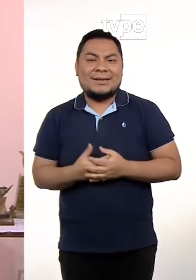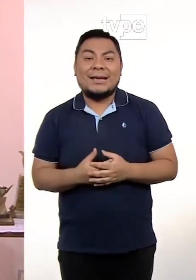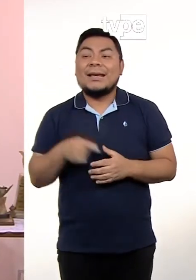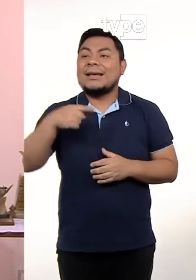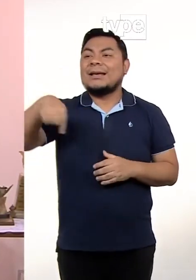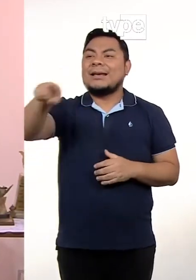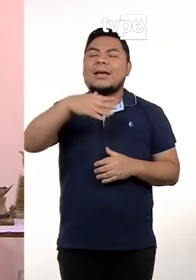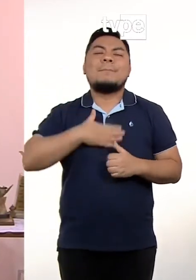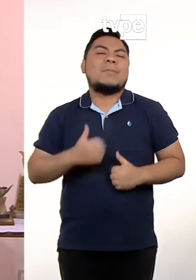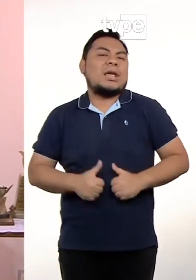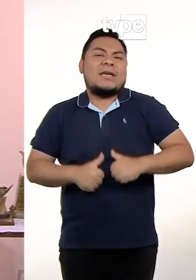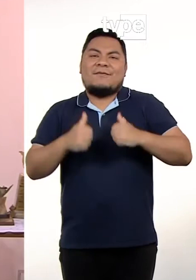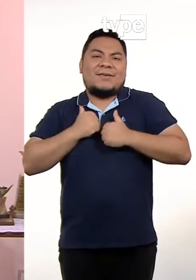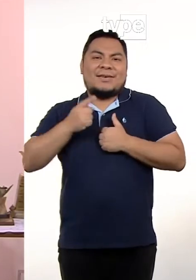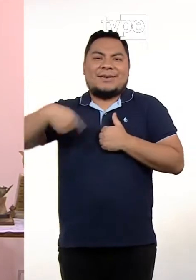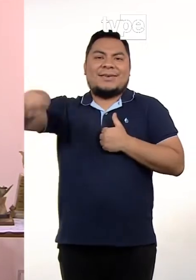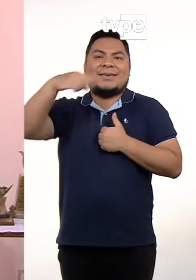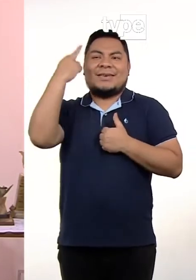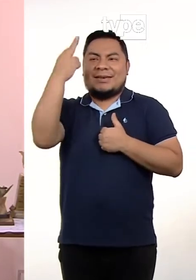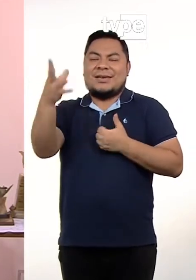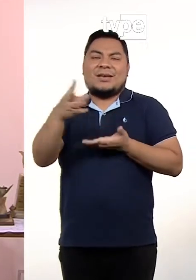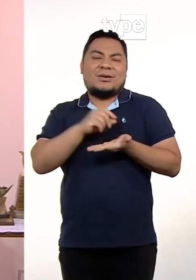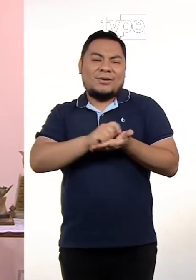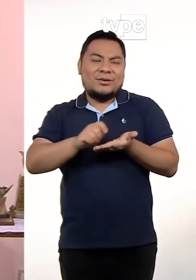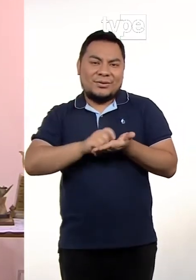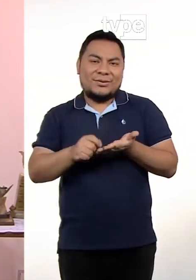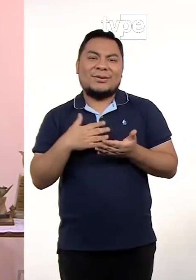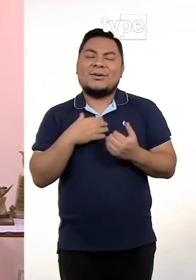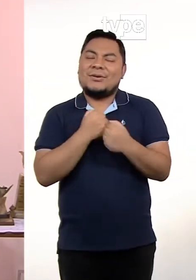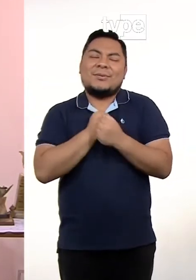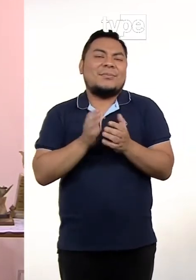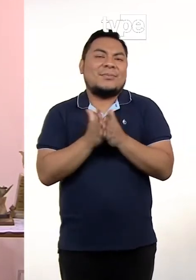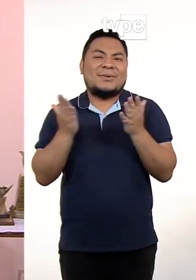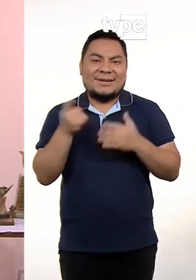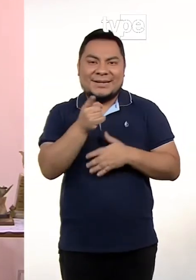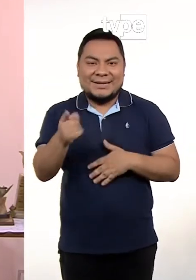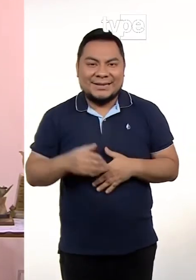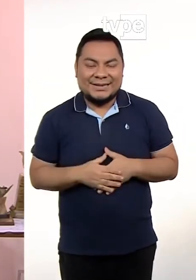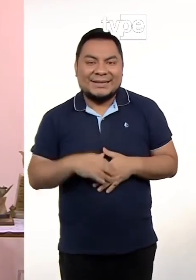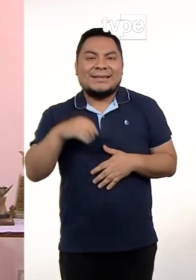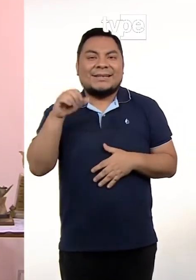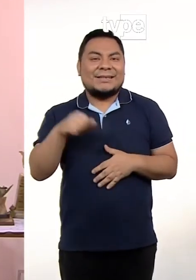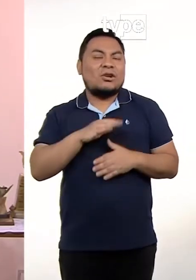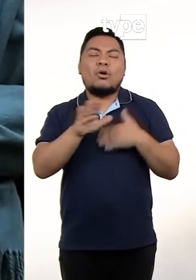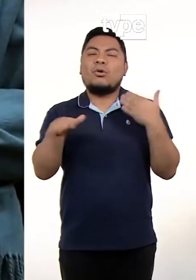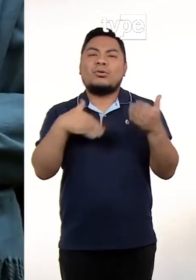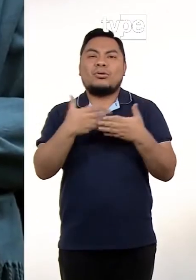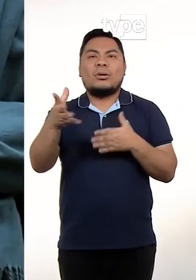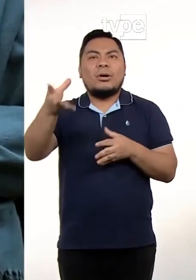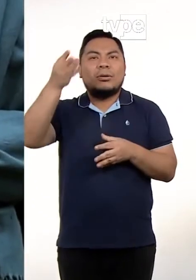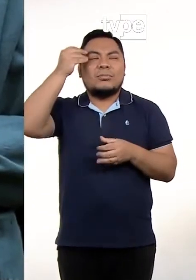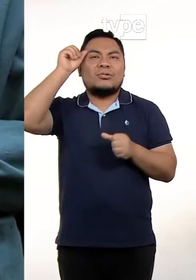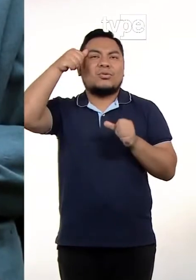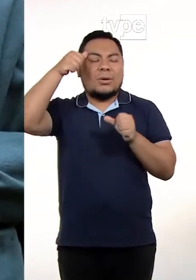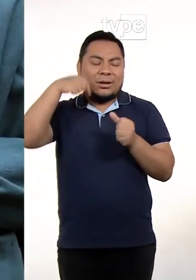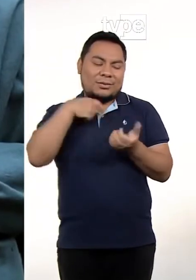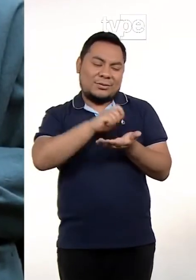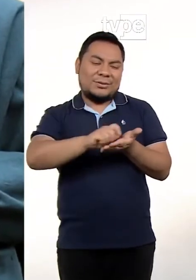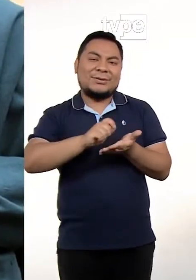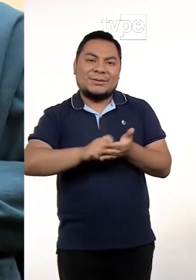son la razón de mi vida. Como yo los llamo, son los retoños de mi